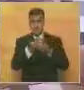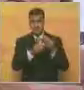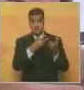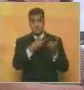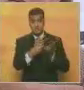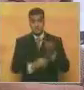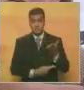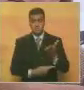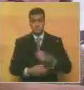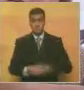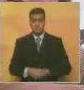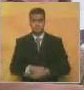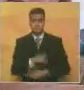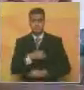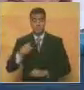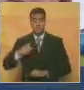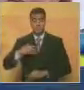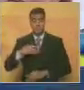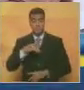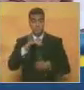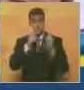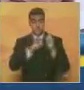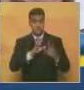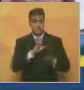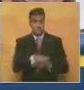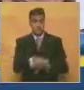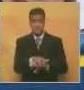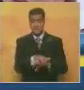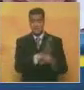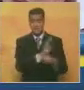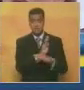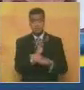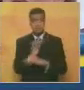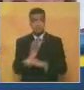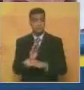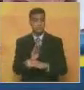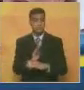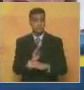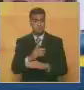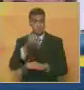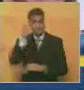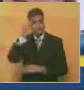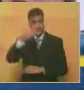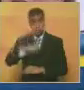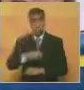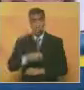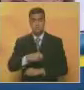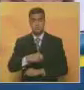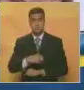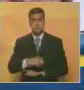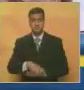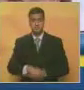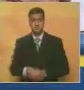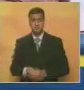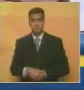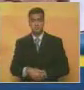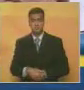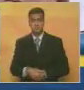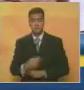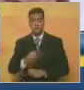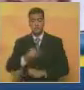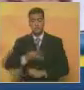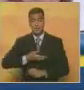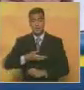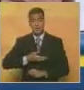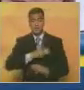plan. Nosotros tenemos la visión integral del tema de la seguridad y del día de hoy me proclamé el alcalde